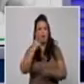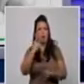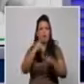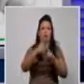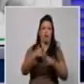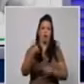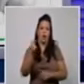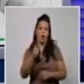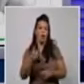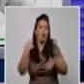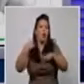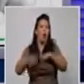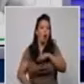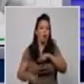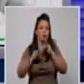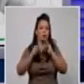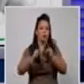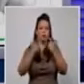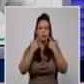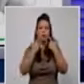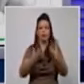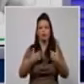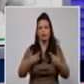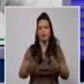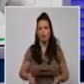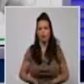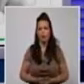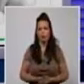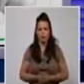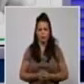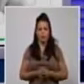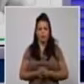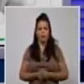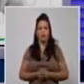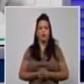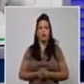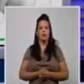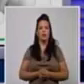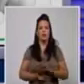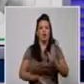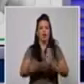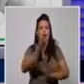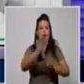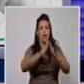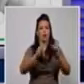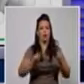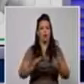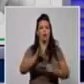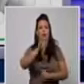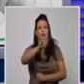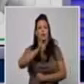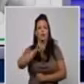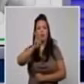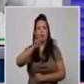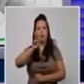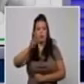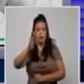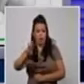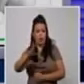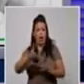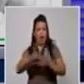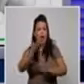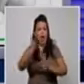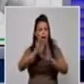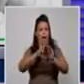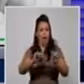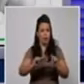manejados en conferencia de prensa es que fueron otorgadas 993 altas clínicas, una jornada de balance negativo, pero